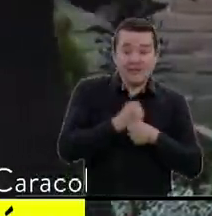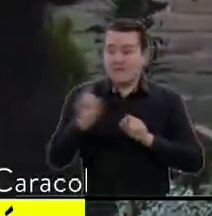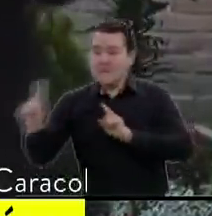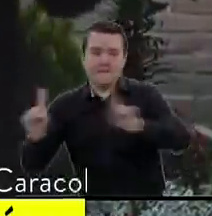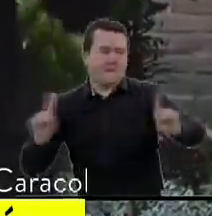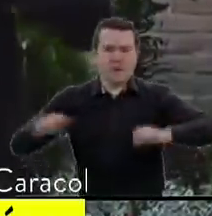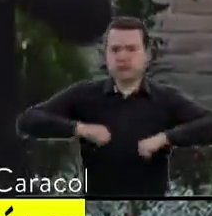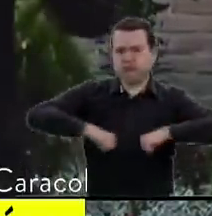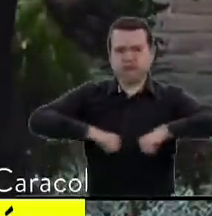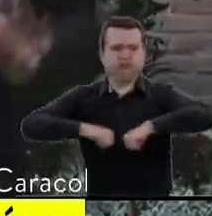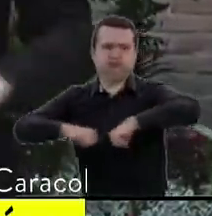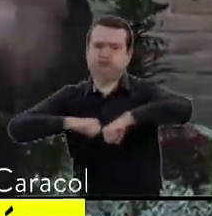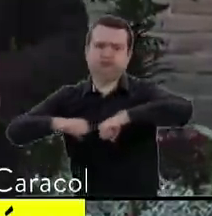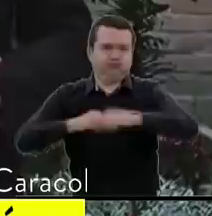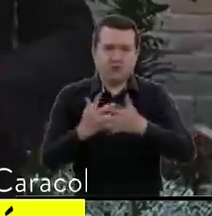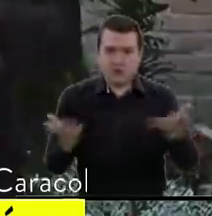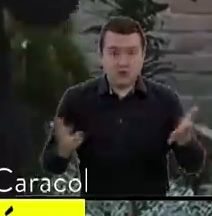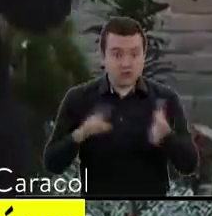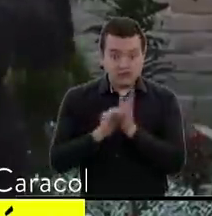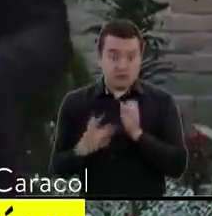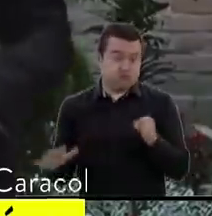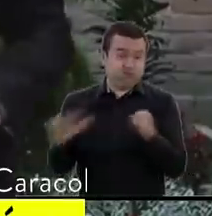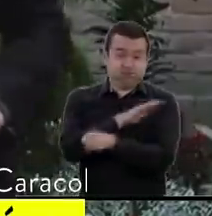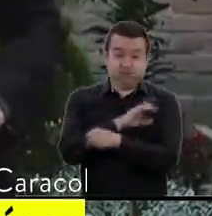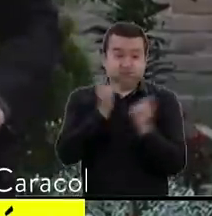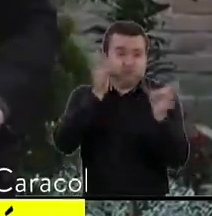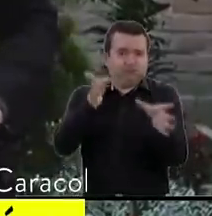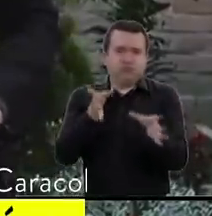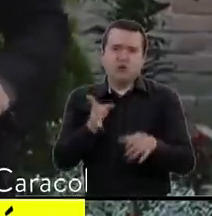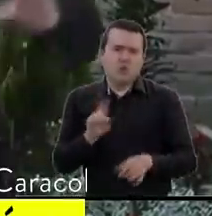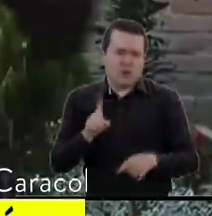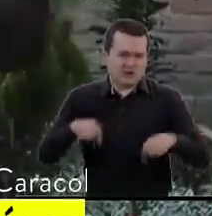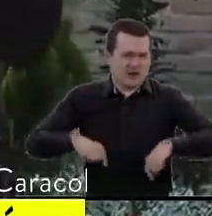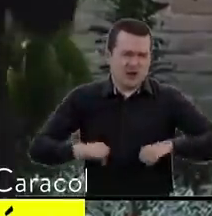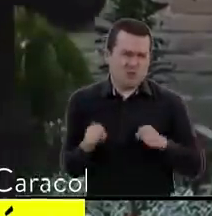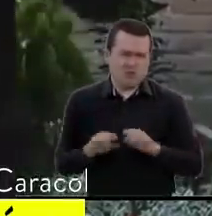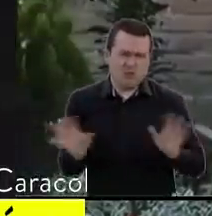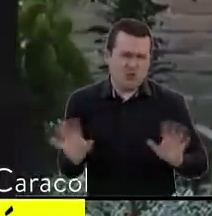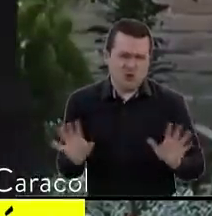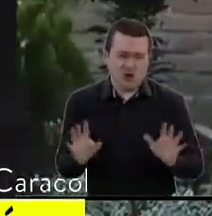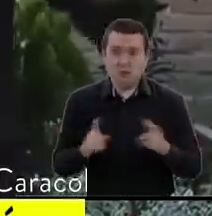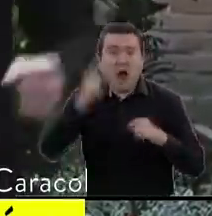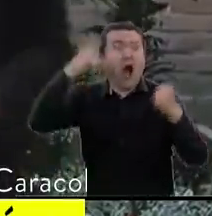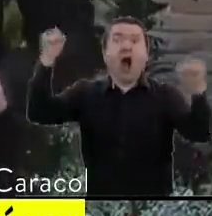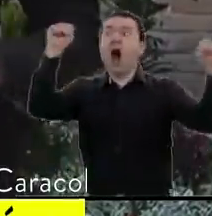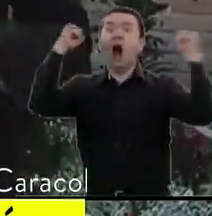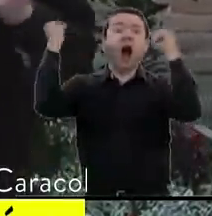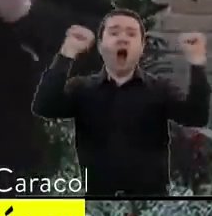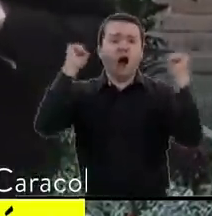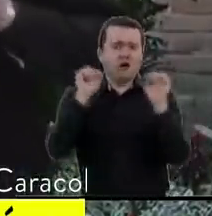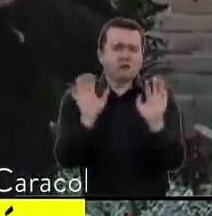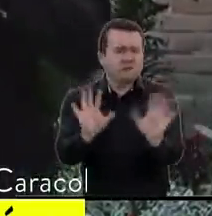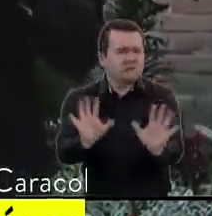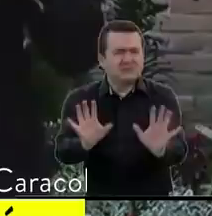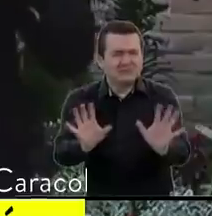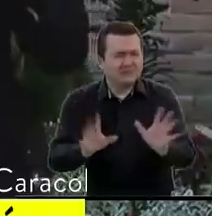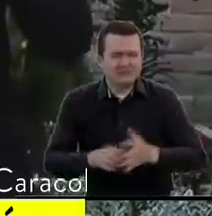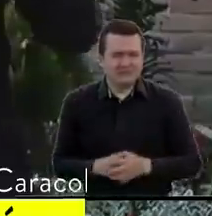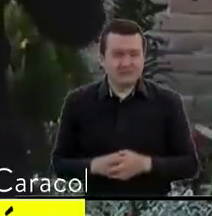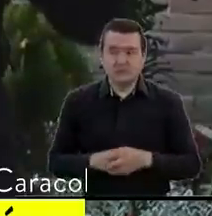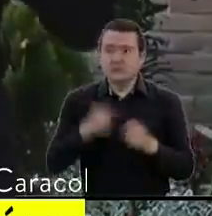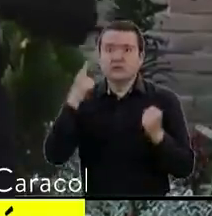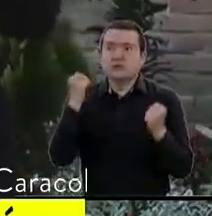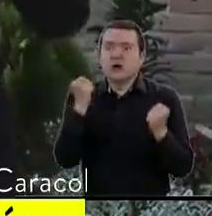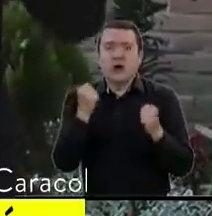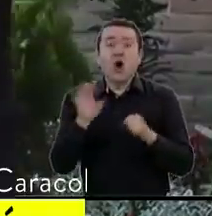intensamente. Colapso no hay en Bogotá. No hagamos, por favor, alarma infundada, ni pánico, ni mucho